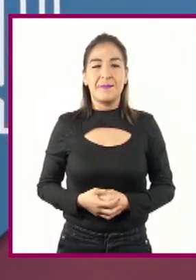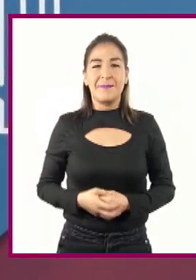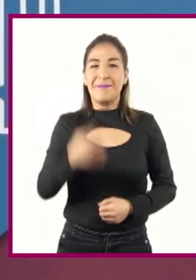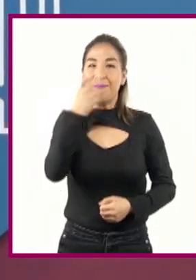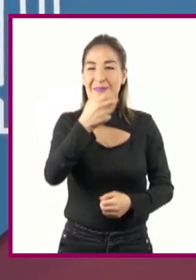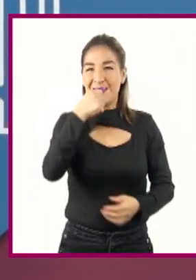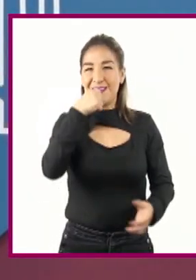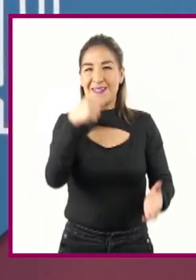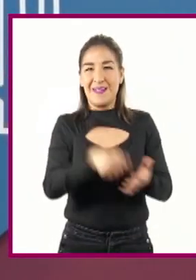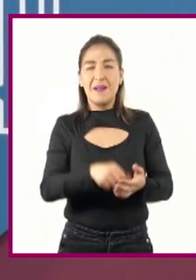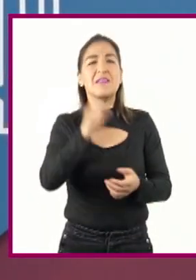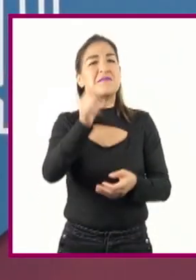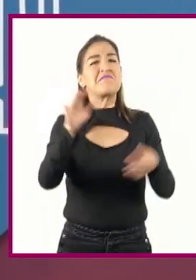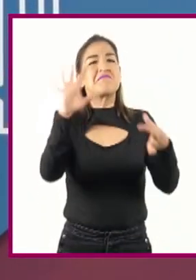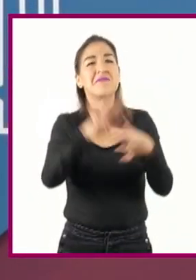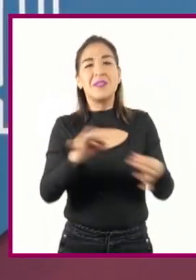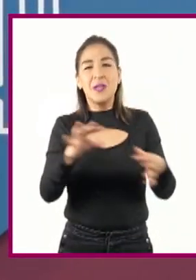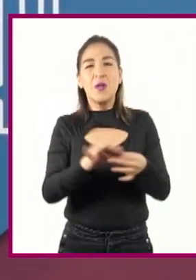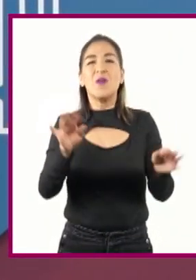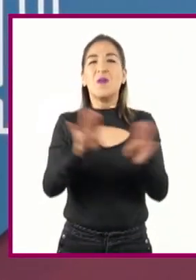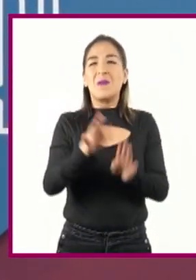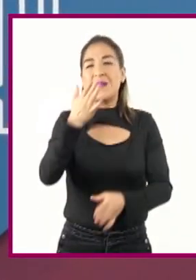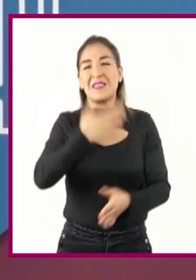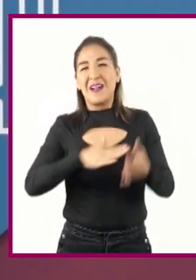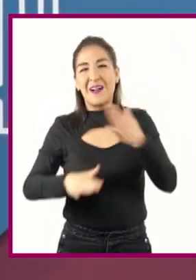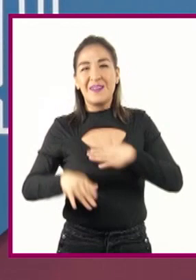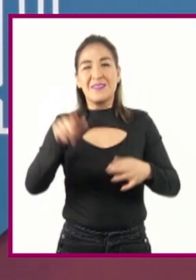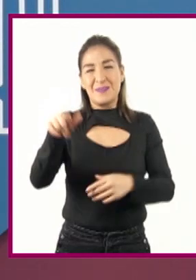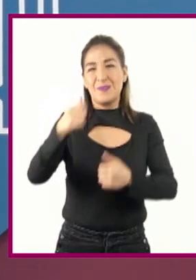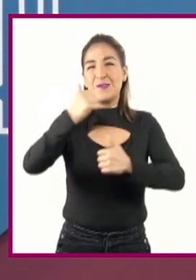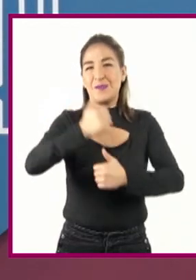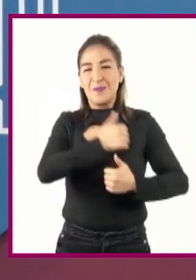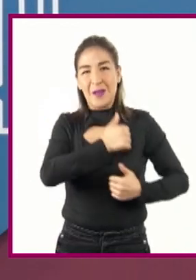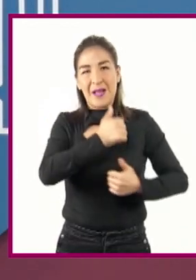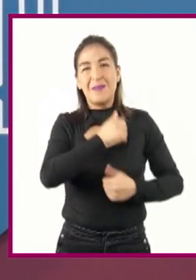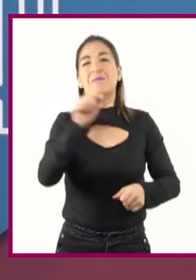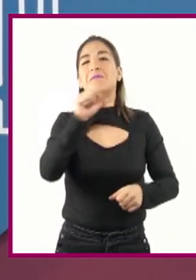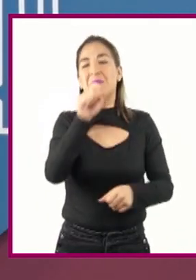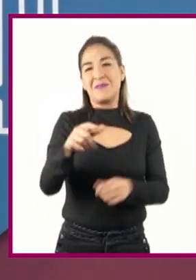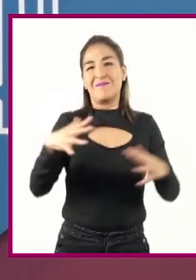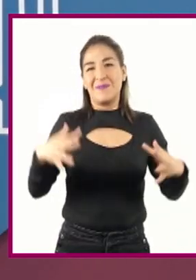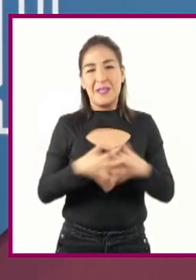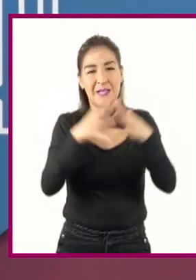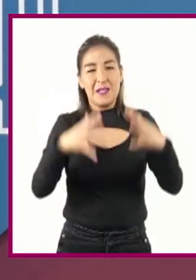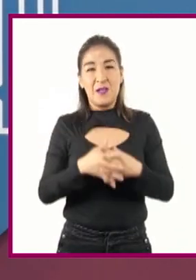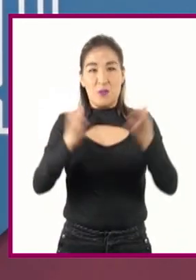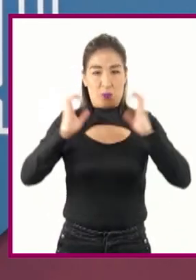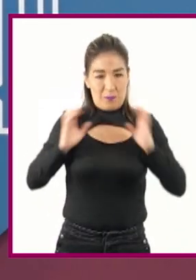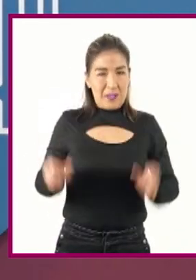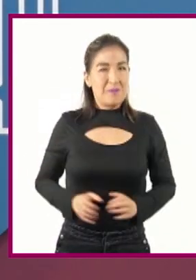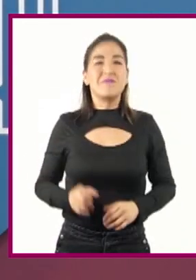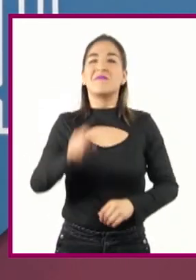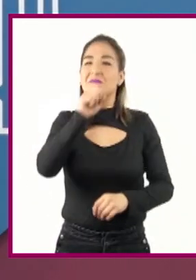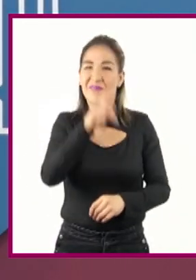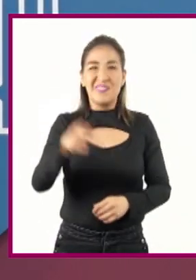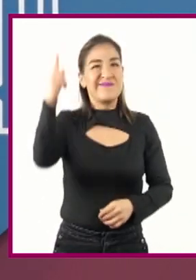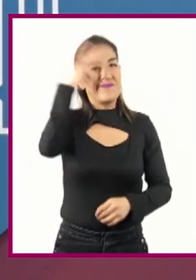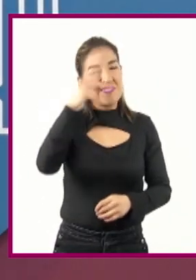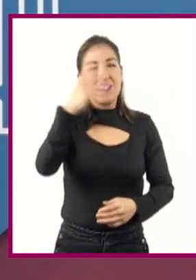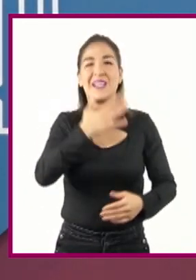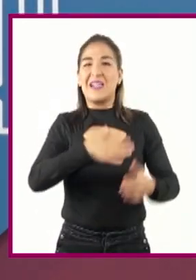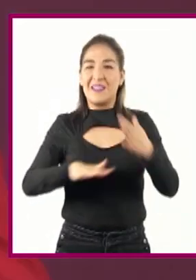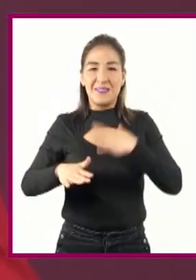La carta refleja el cansancio de los soldados por la guerra, no solo físico, sino también